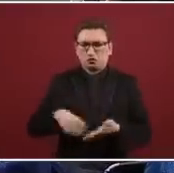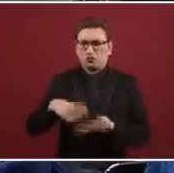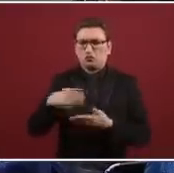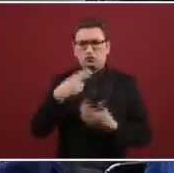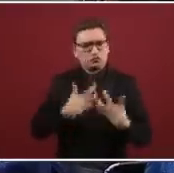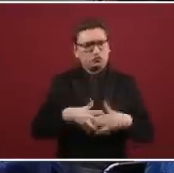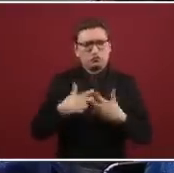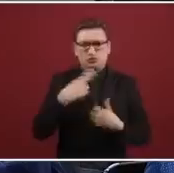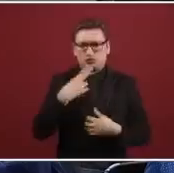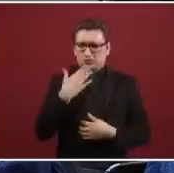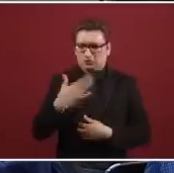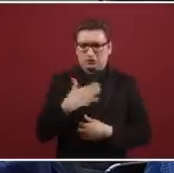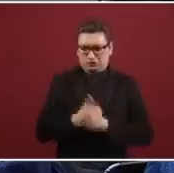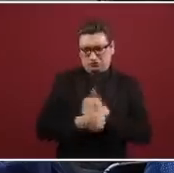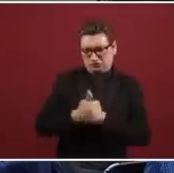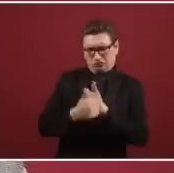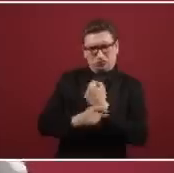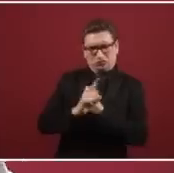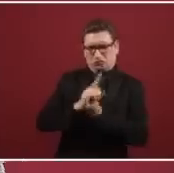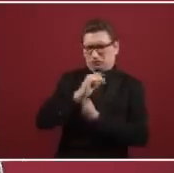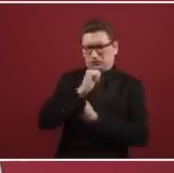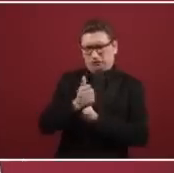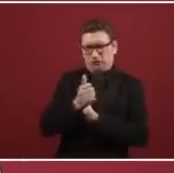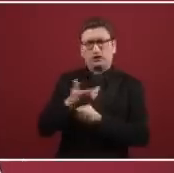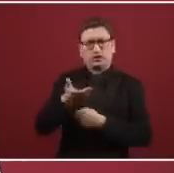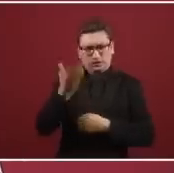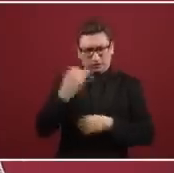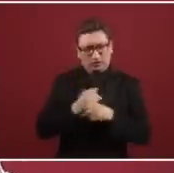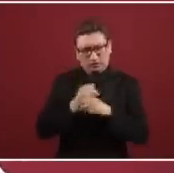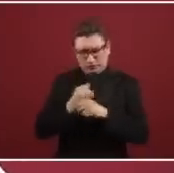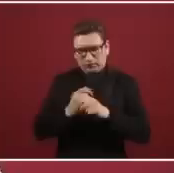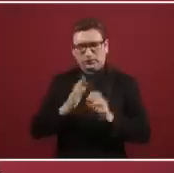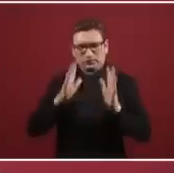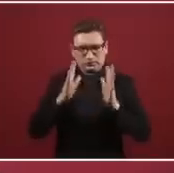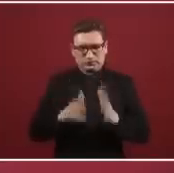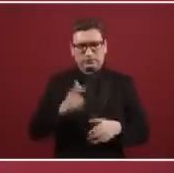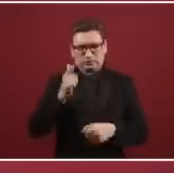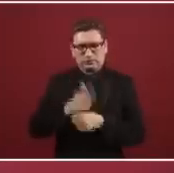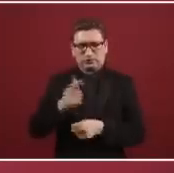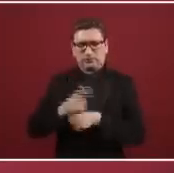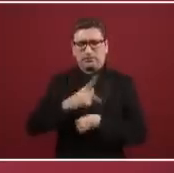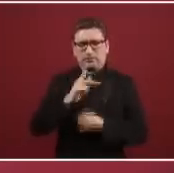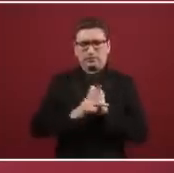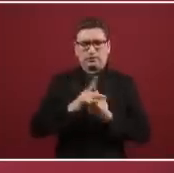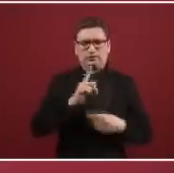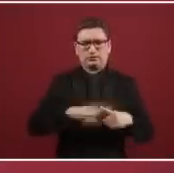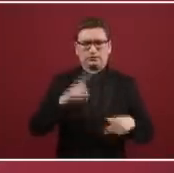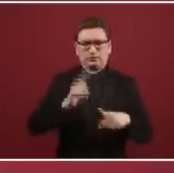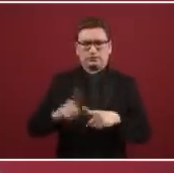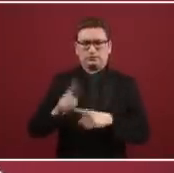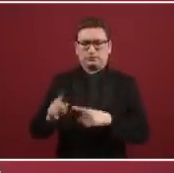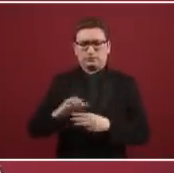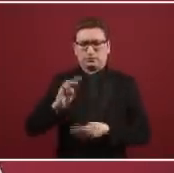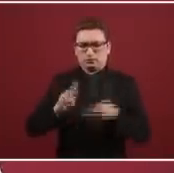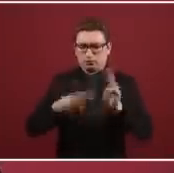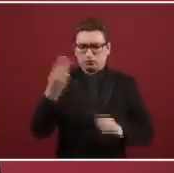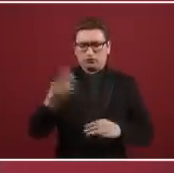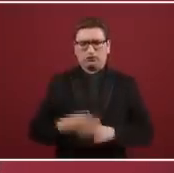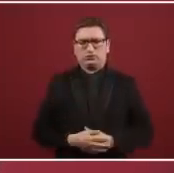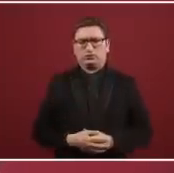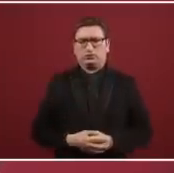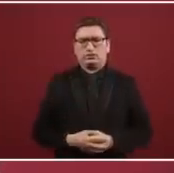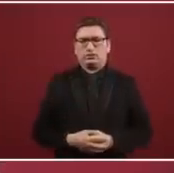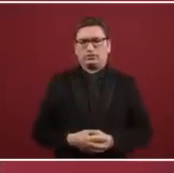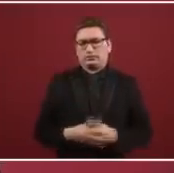alterado la competencia, y eso está probado en varios países del mundo. Entonces, no